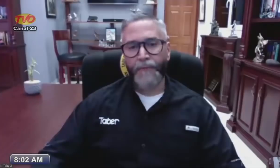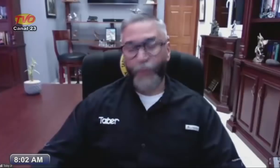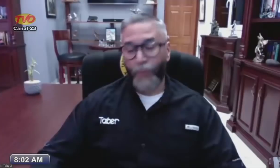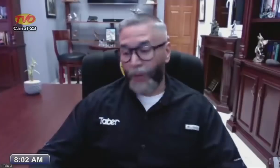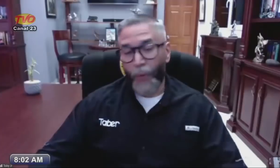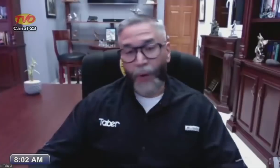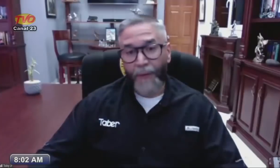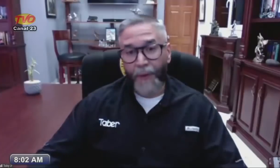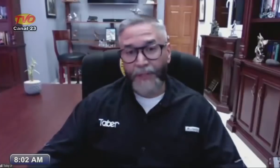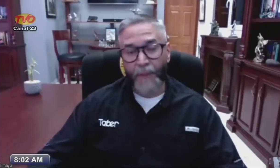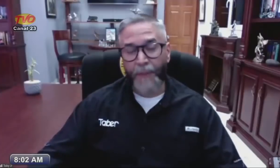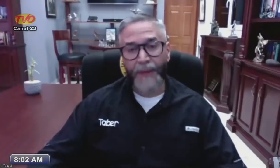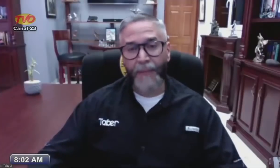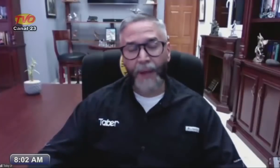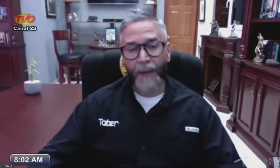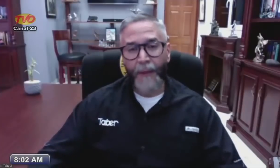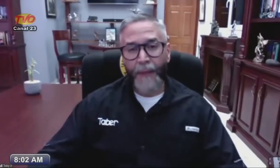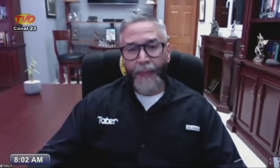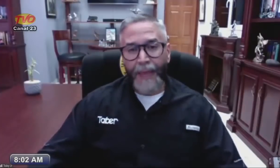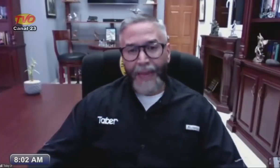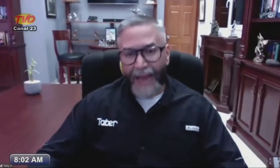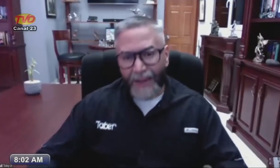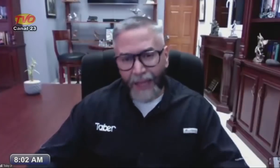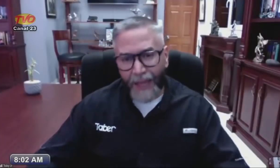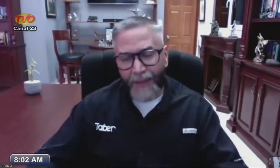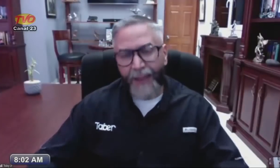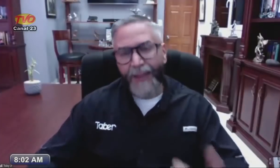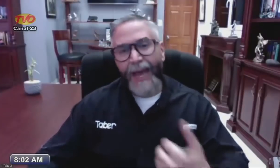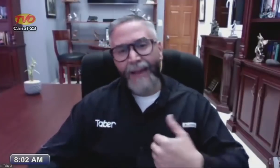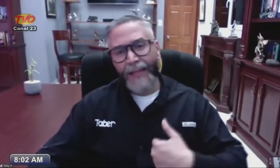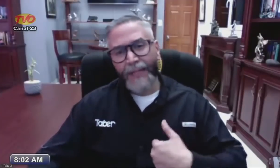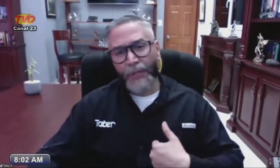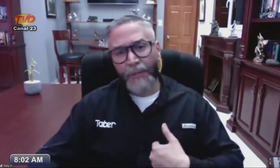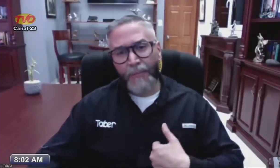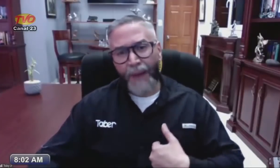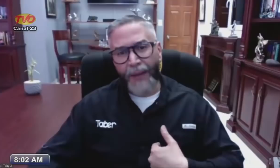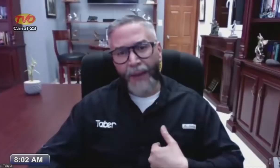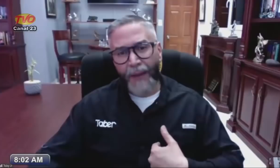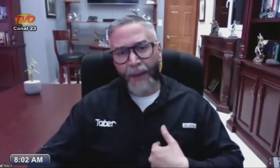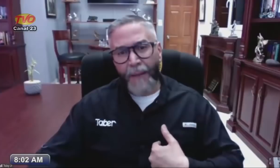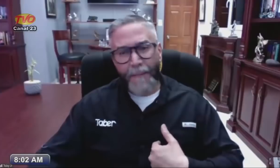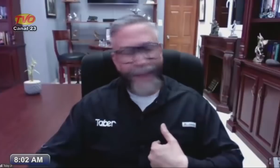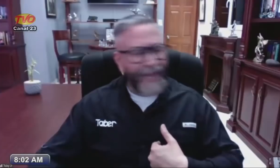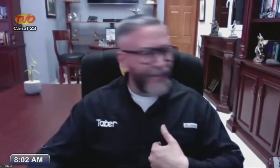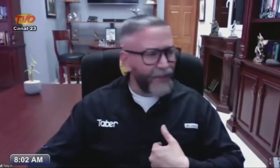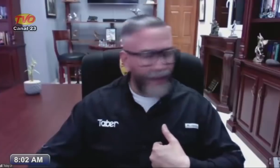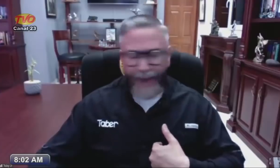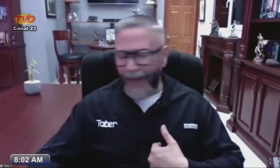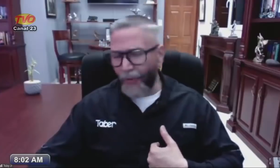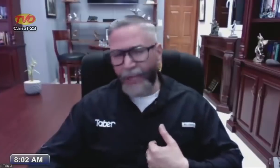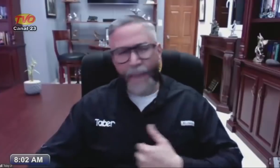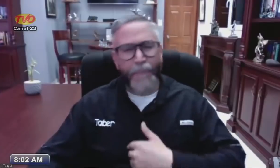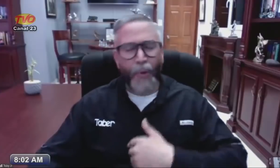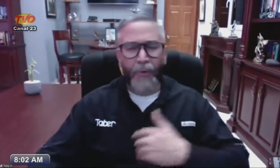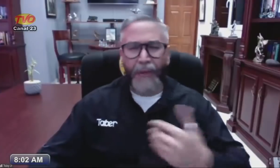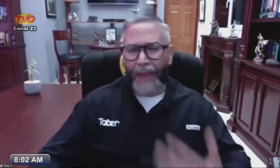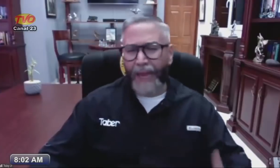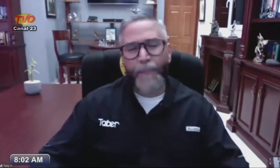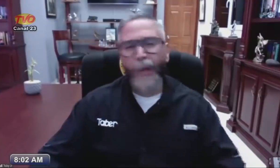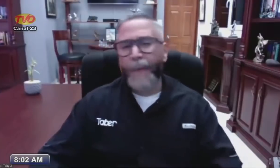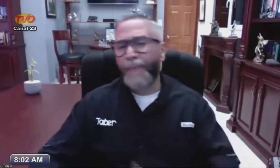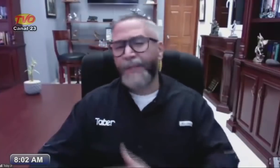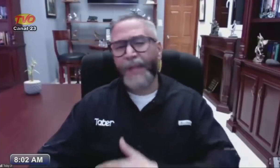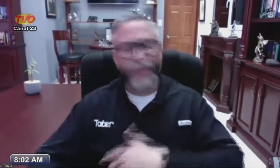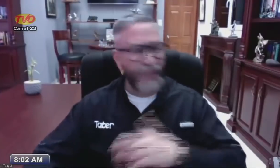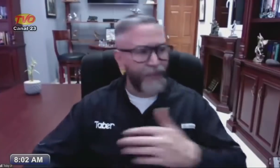porque nunca había un paso al pandemia y la gente que viene de la generación de mi padre me criticaron que porque